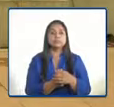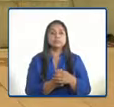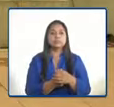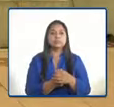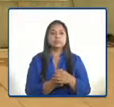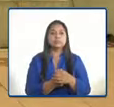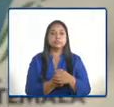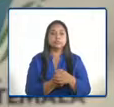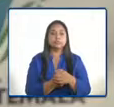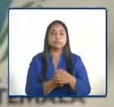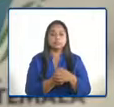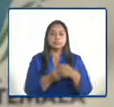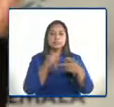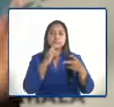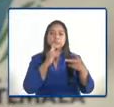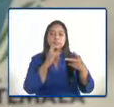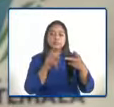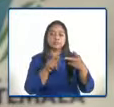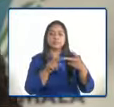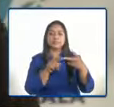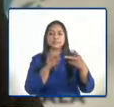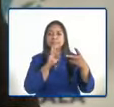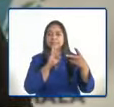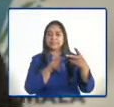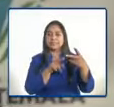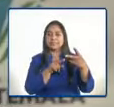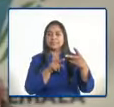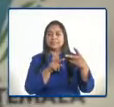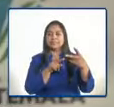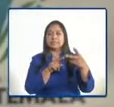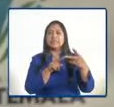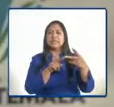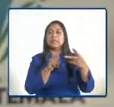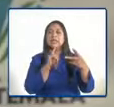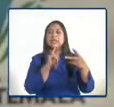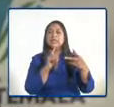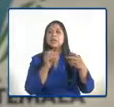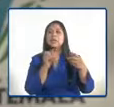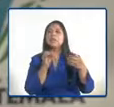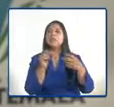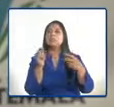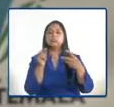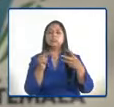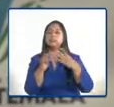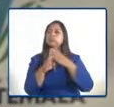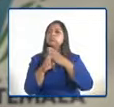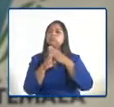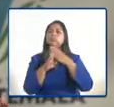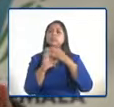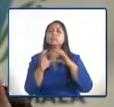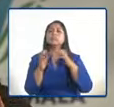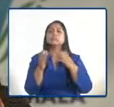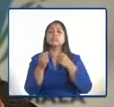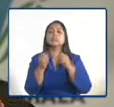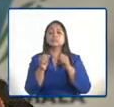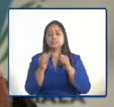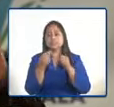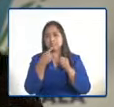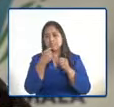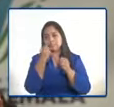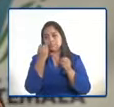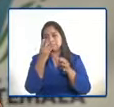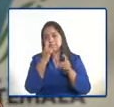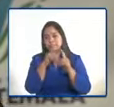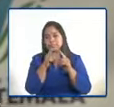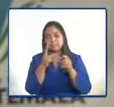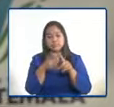Contestando la última de atrás para adelante, en cuanto al tema de los protocolos de los centros de privación de libertad, quiero mencionar que desde que